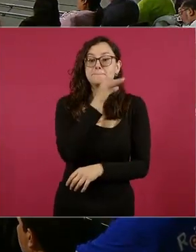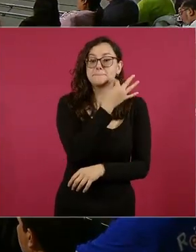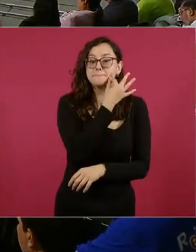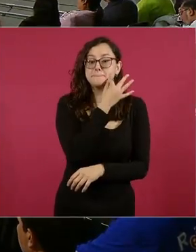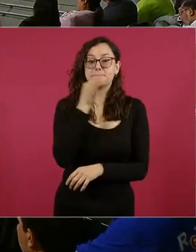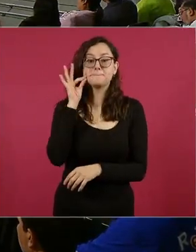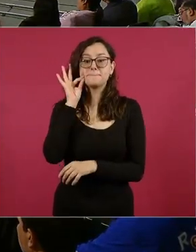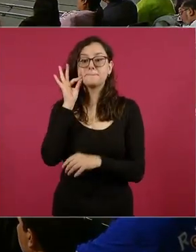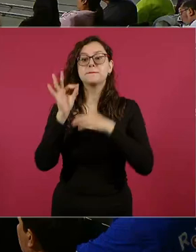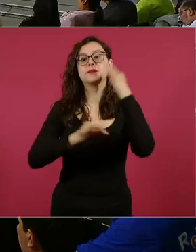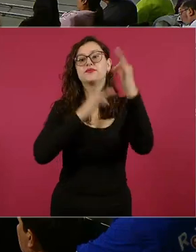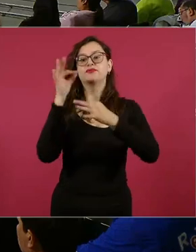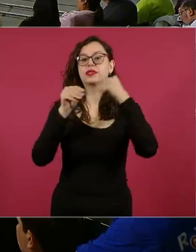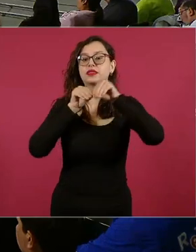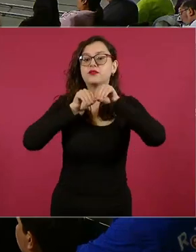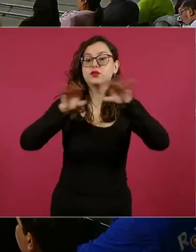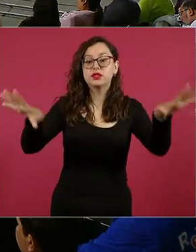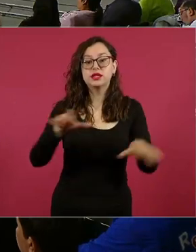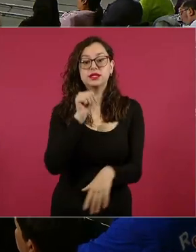Fue en el año